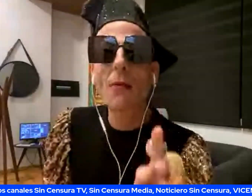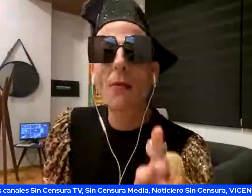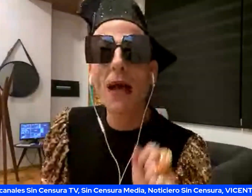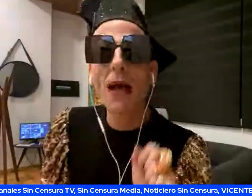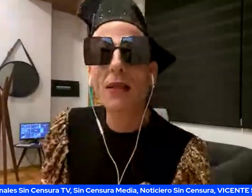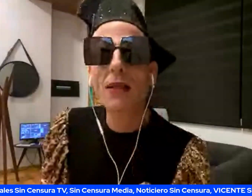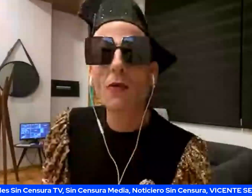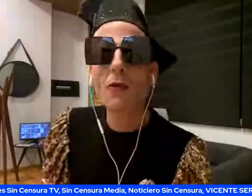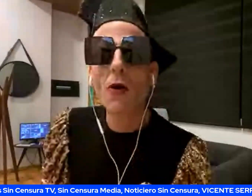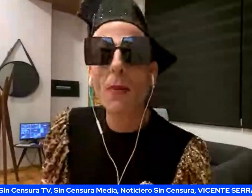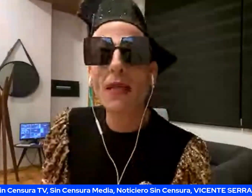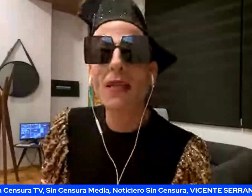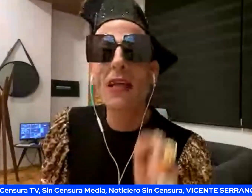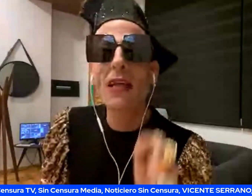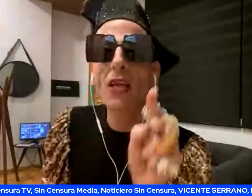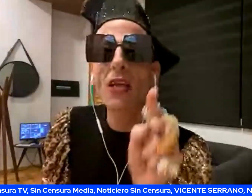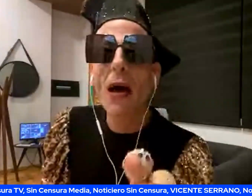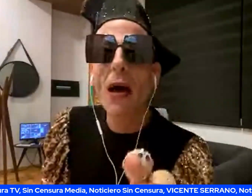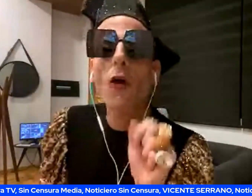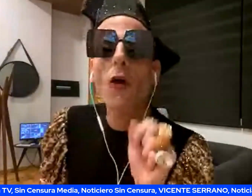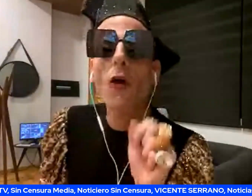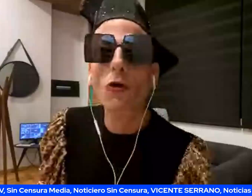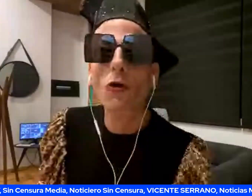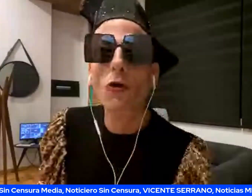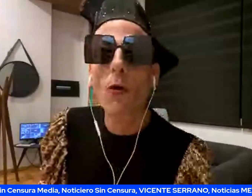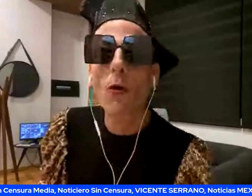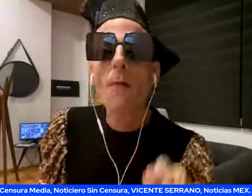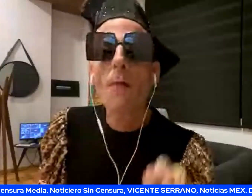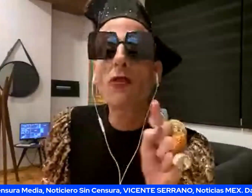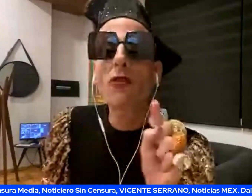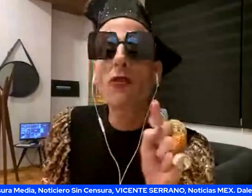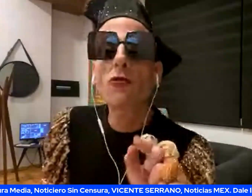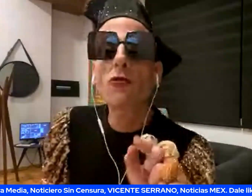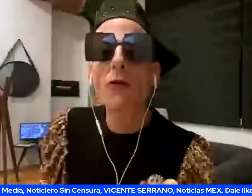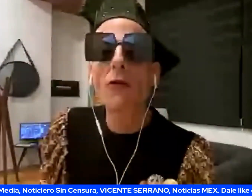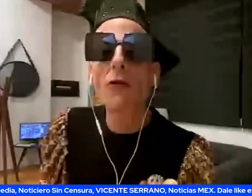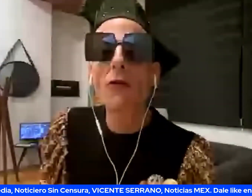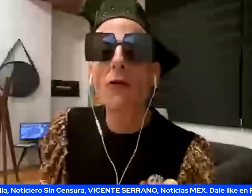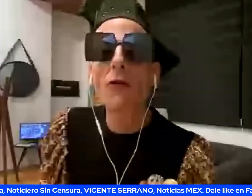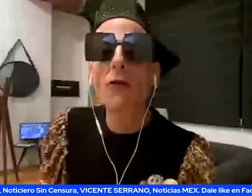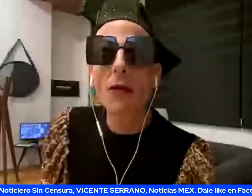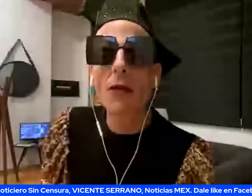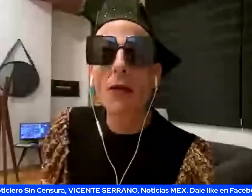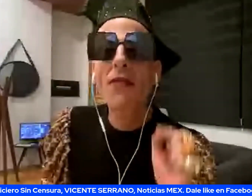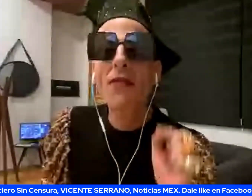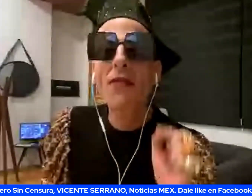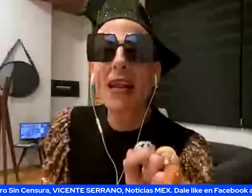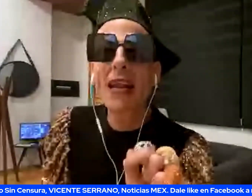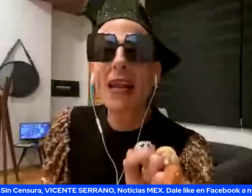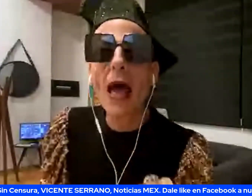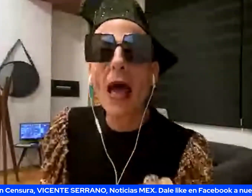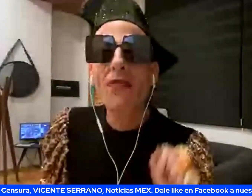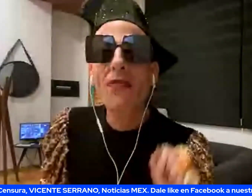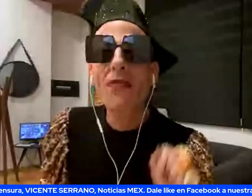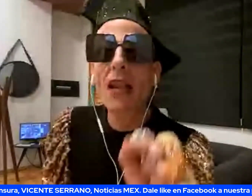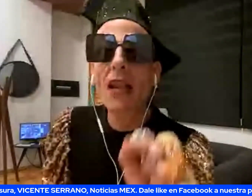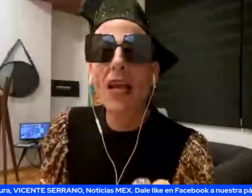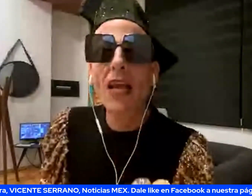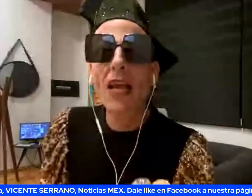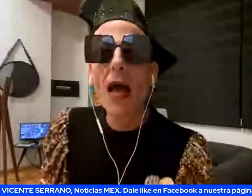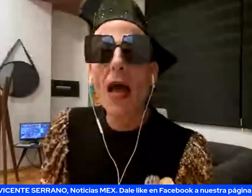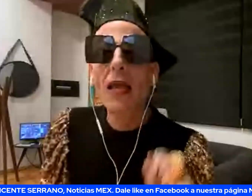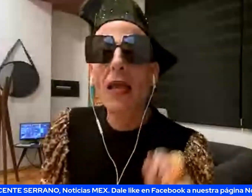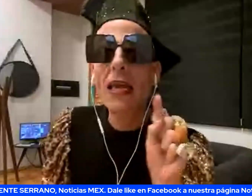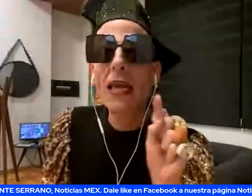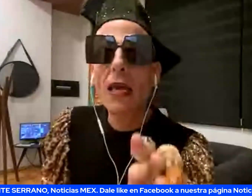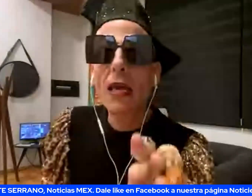puedan llevar a cabo y tener un mejor país. Eso se llama constructivo. Pero tenemos una oposición destructiva, denigradora,